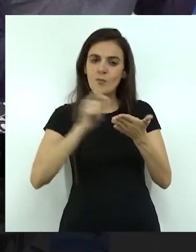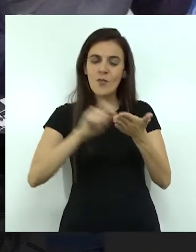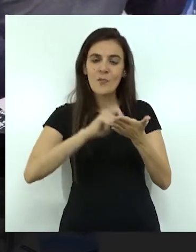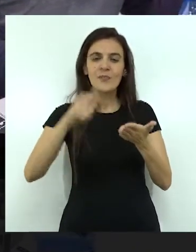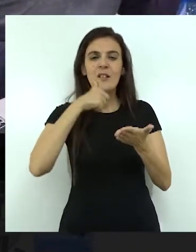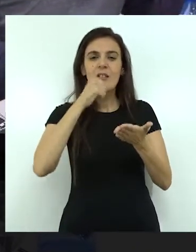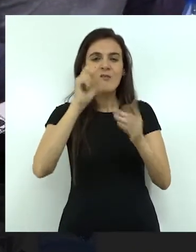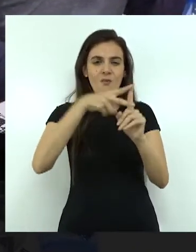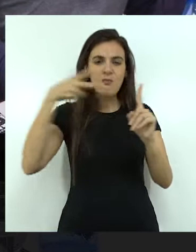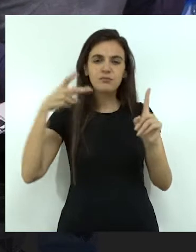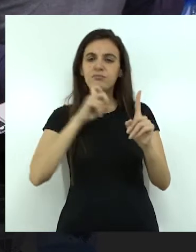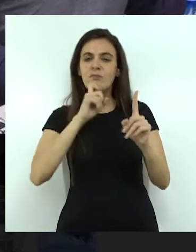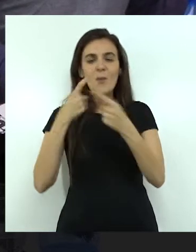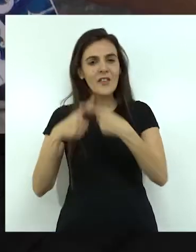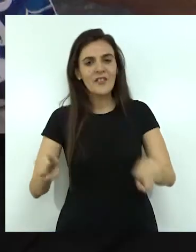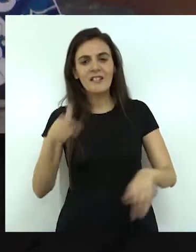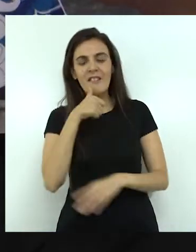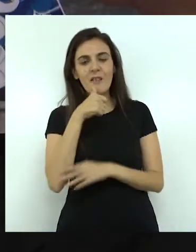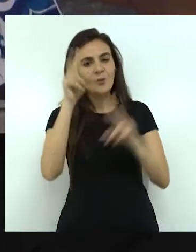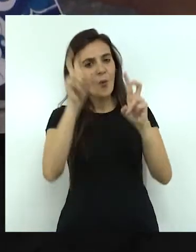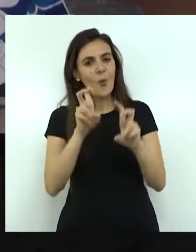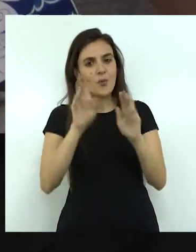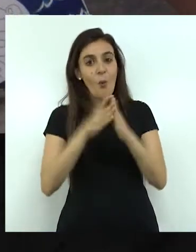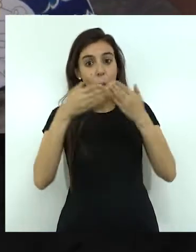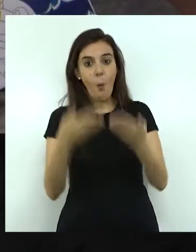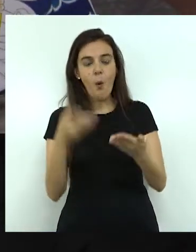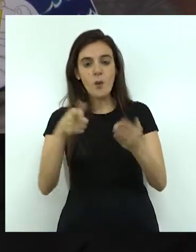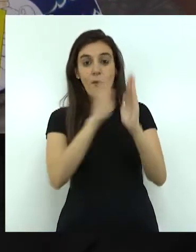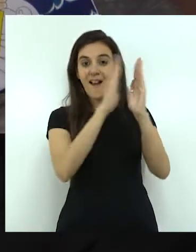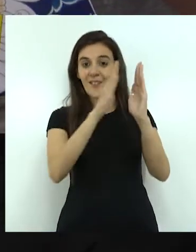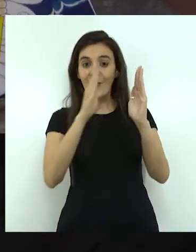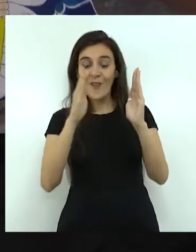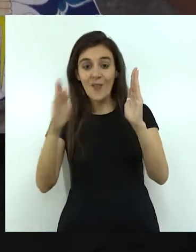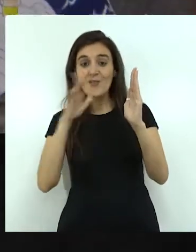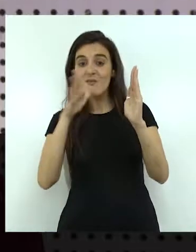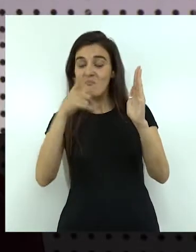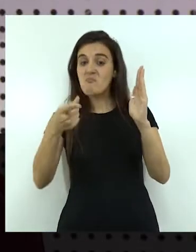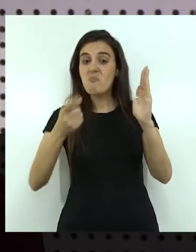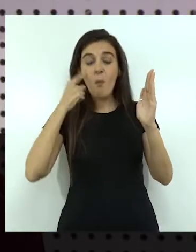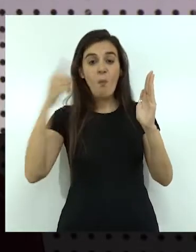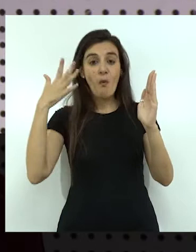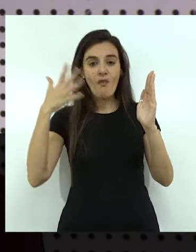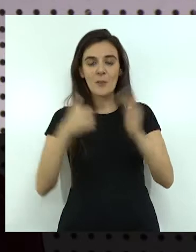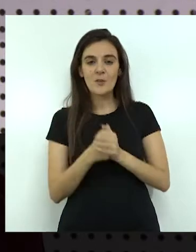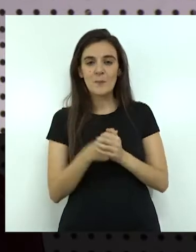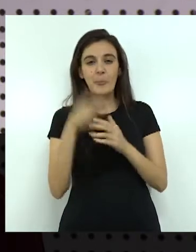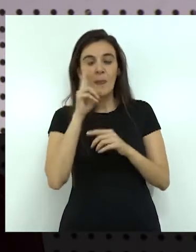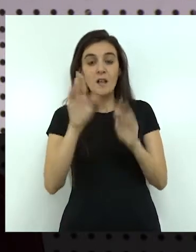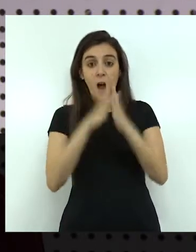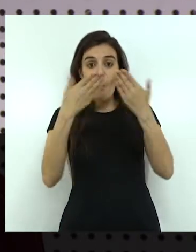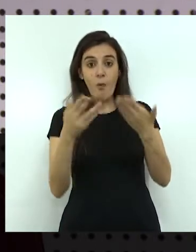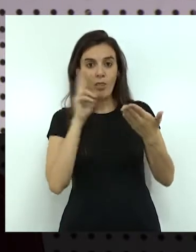una visión muy distinta de ceuta se trata del primer volumen de una colección que va a dar mucho que hablar de hecho la portada así podéis verla